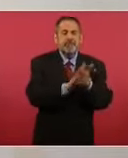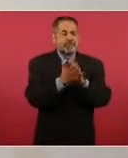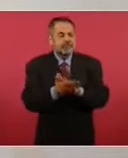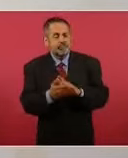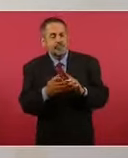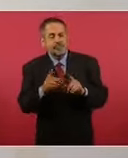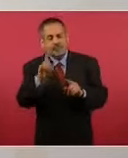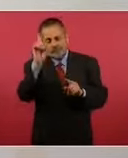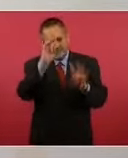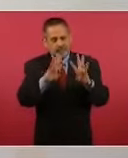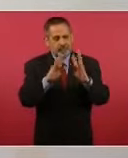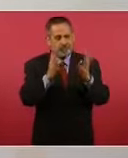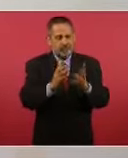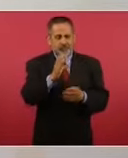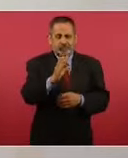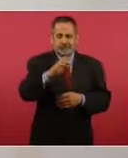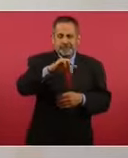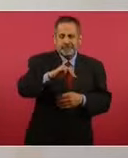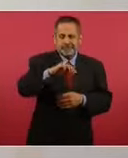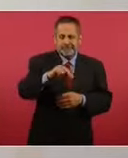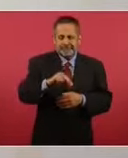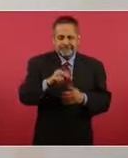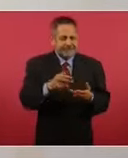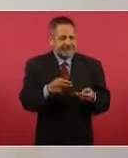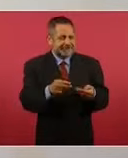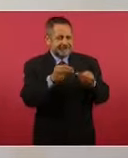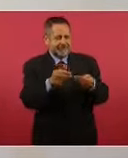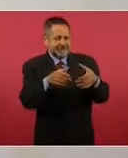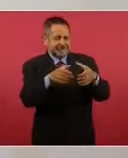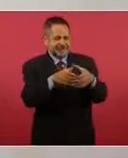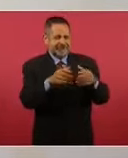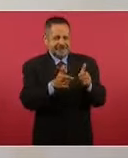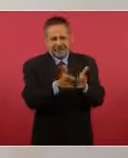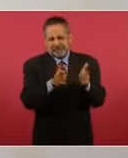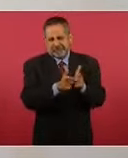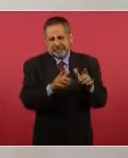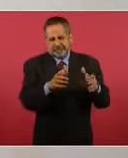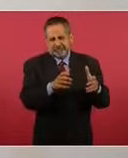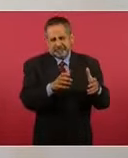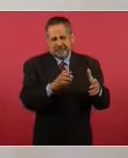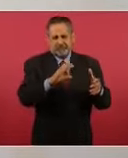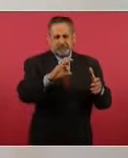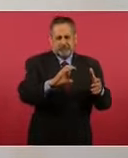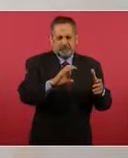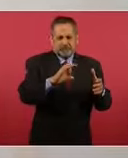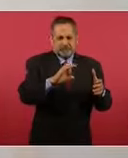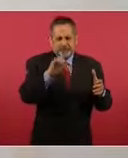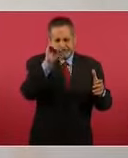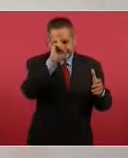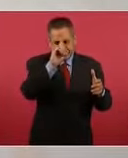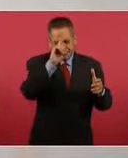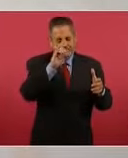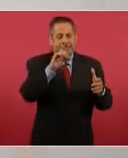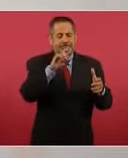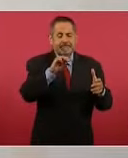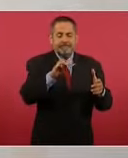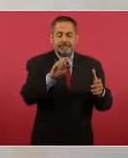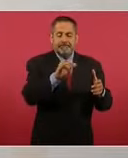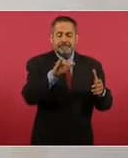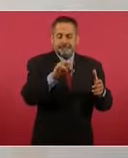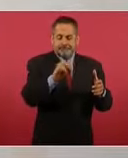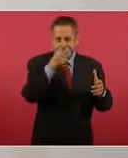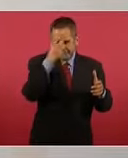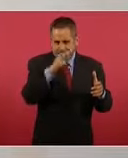mexicano de negocios este y ahí en el diálogo que